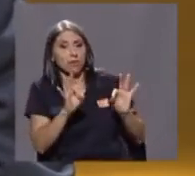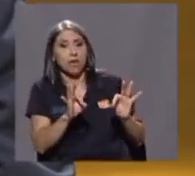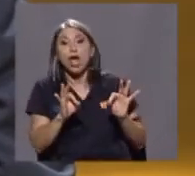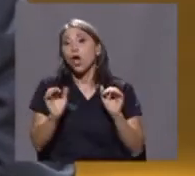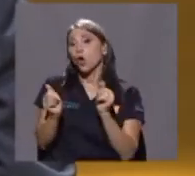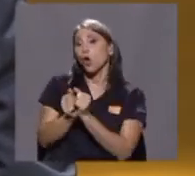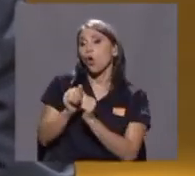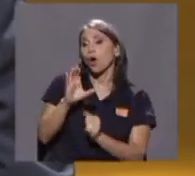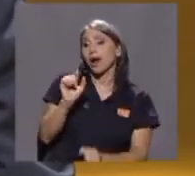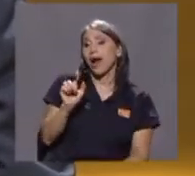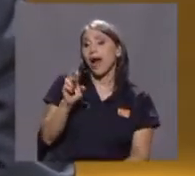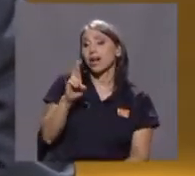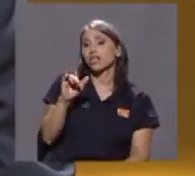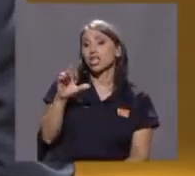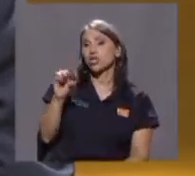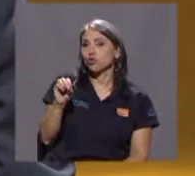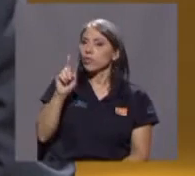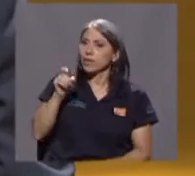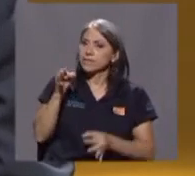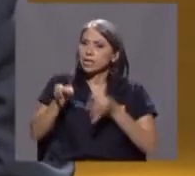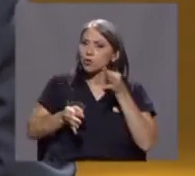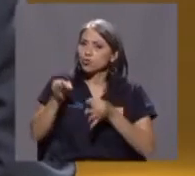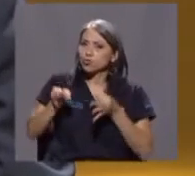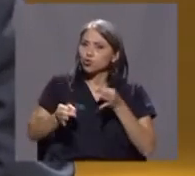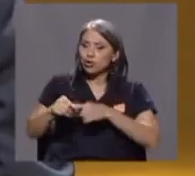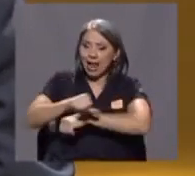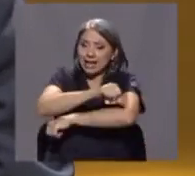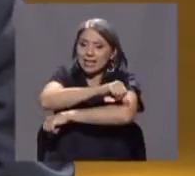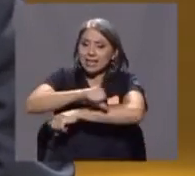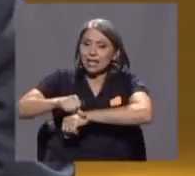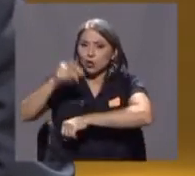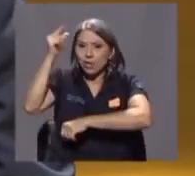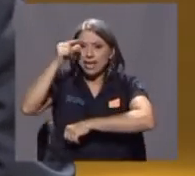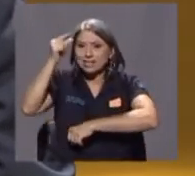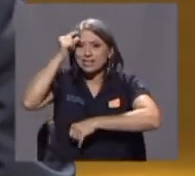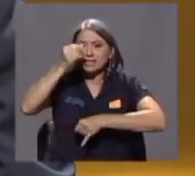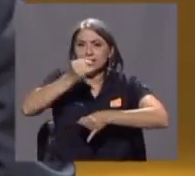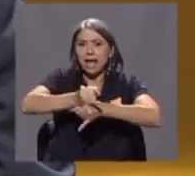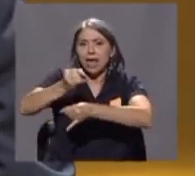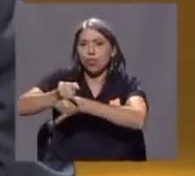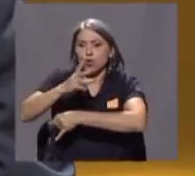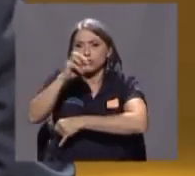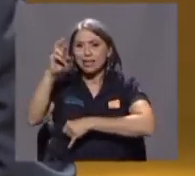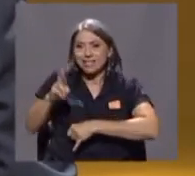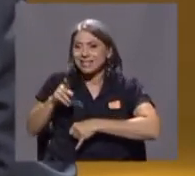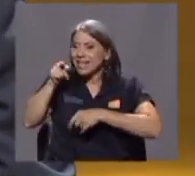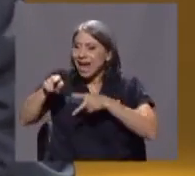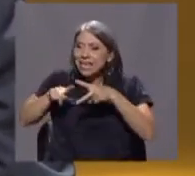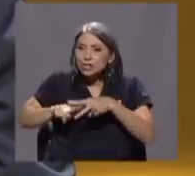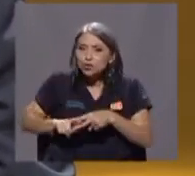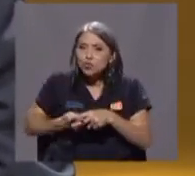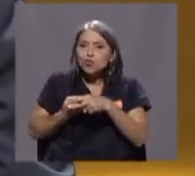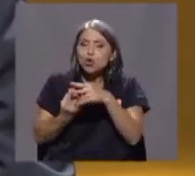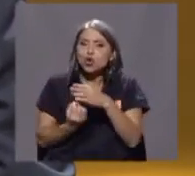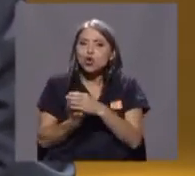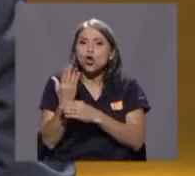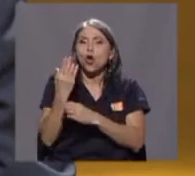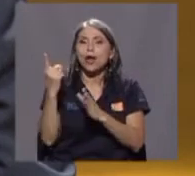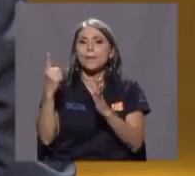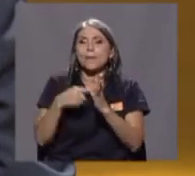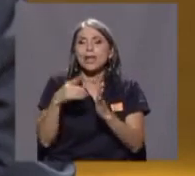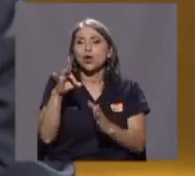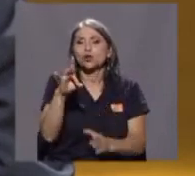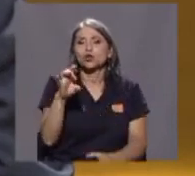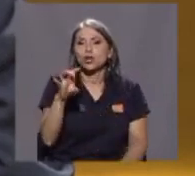el arquitecto del Estado costarricense. Carrillo es el que estructura el Estado costarricense, ahí surgió el Estado costarricense en